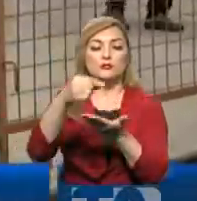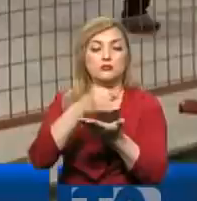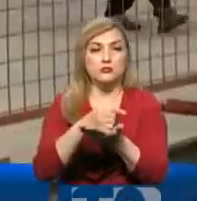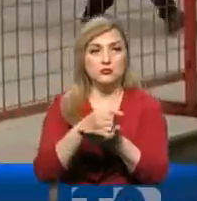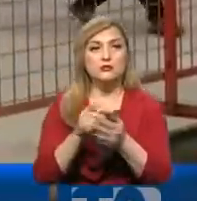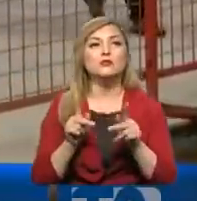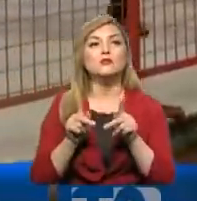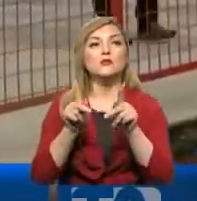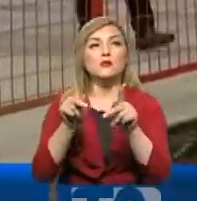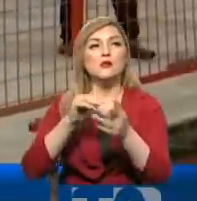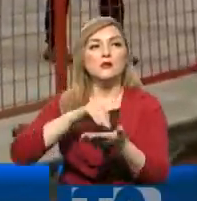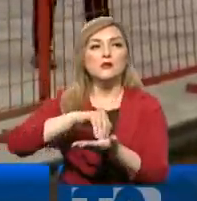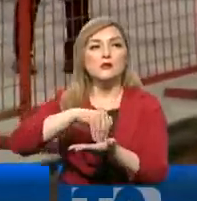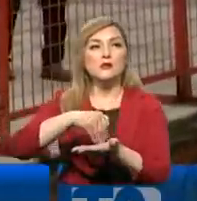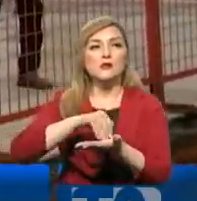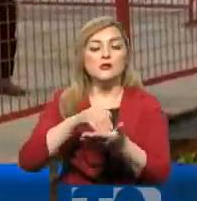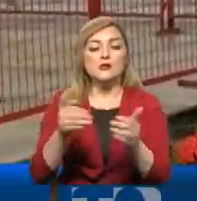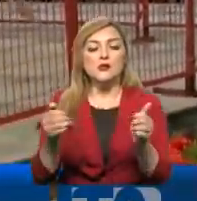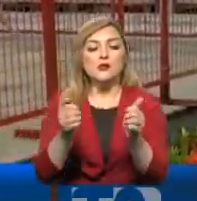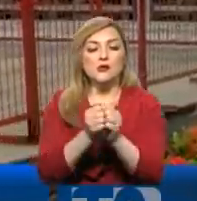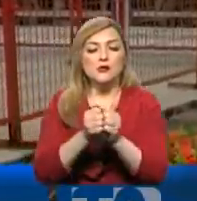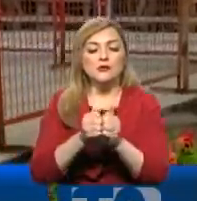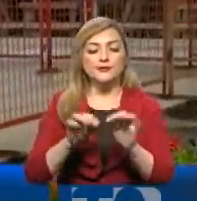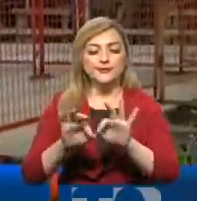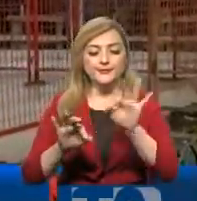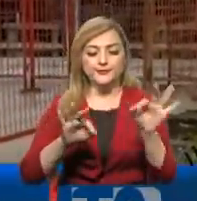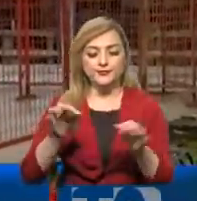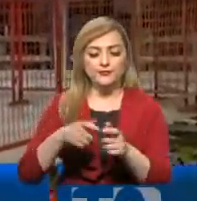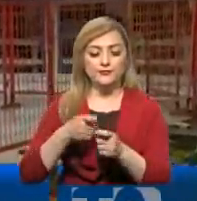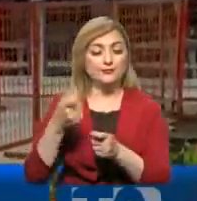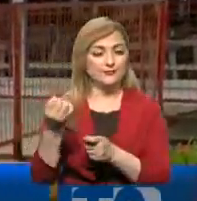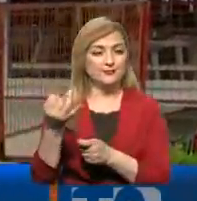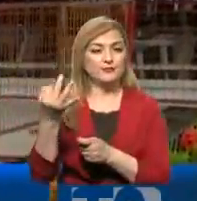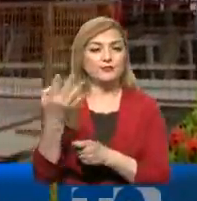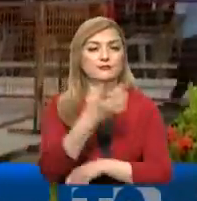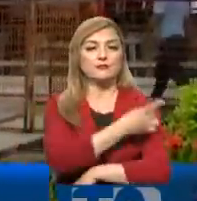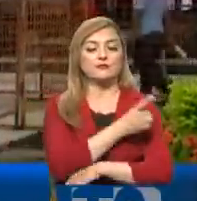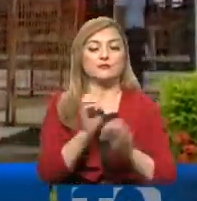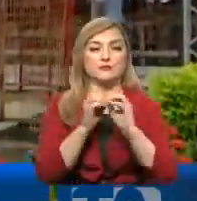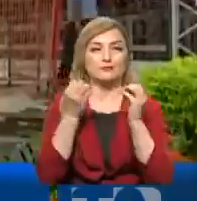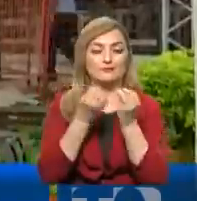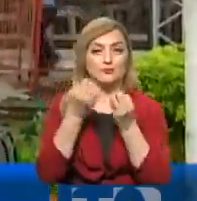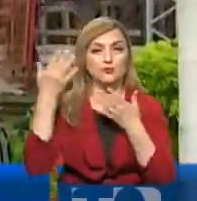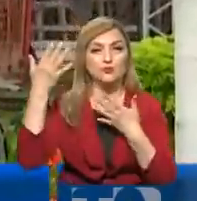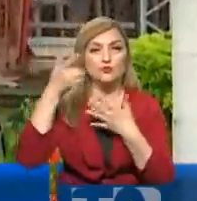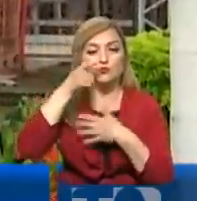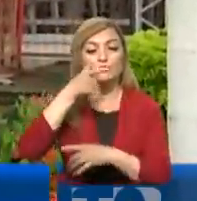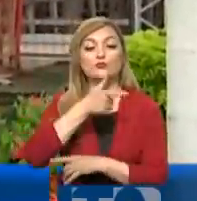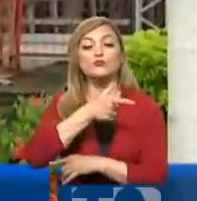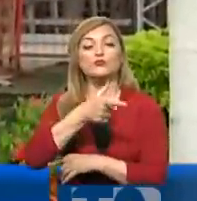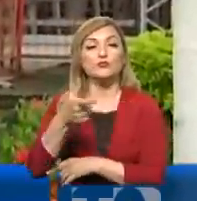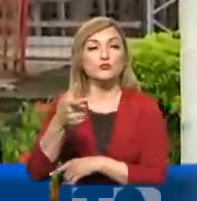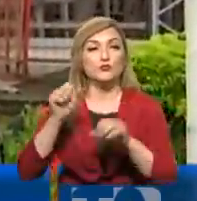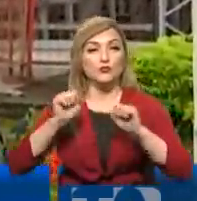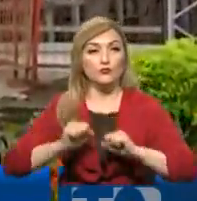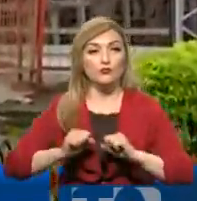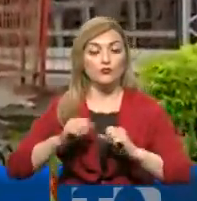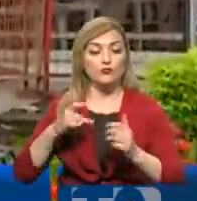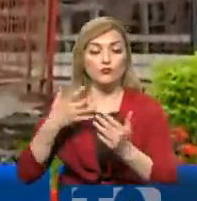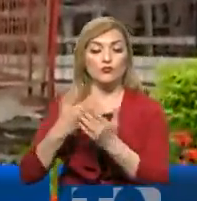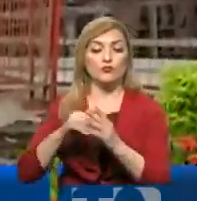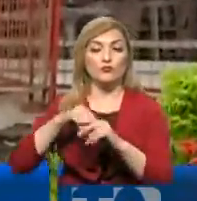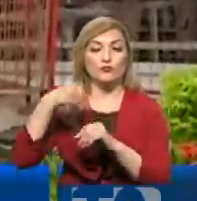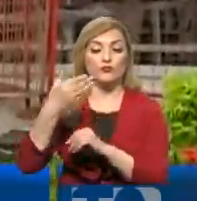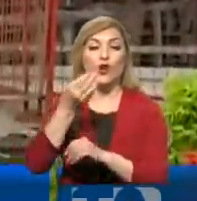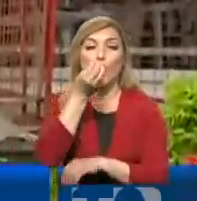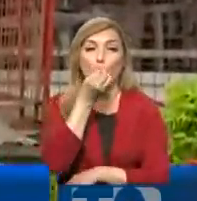para permitirles a los miembros de los equipos escrutadores y también a los delegados de las organizaciones políticas y a los veedores que puedan salir a comer. Pero